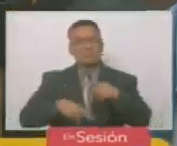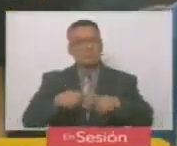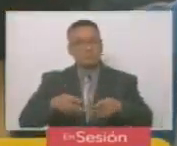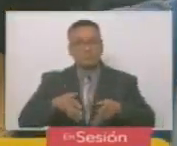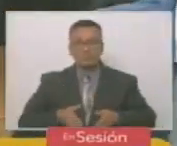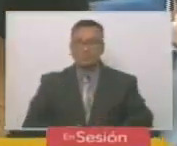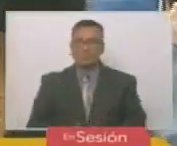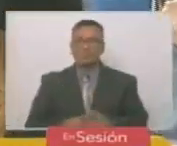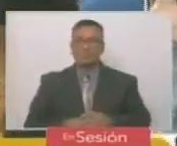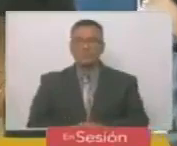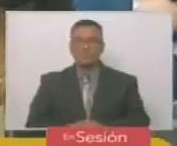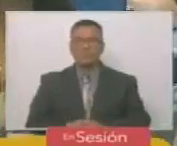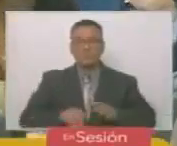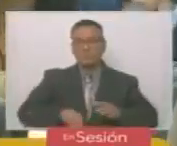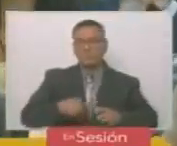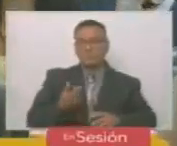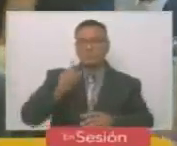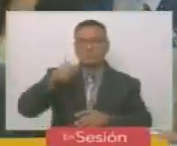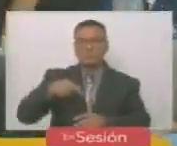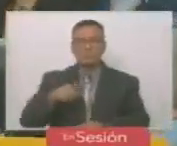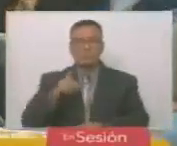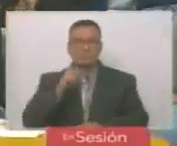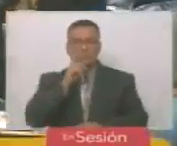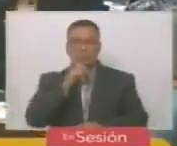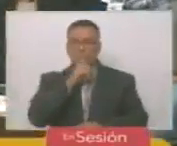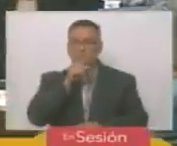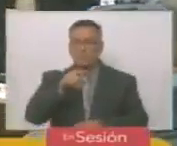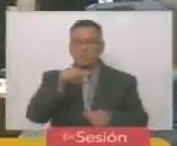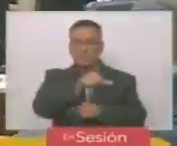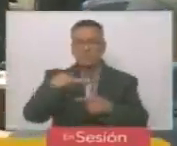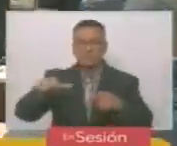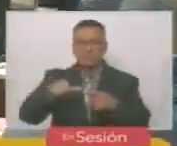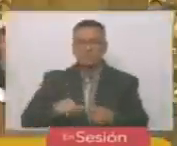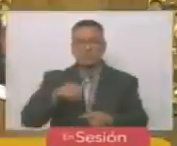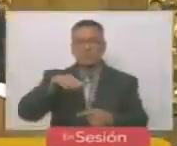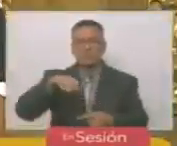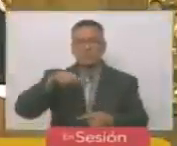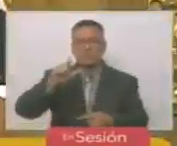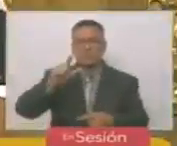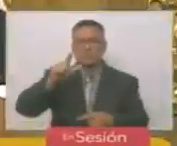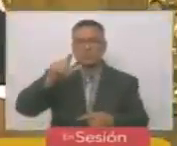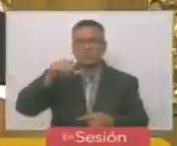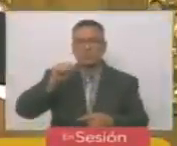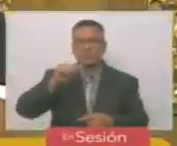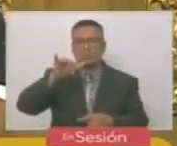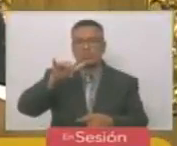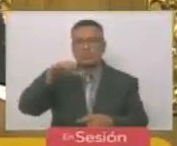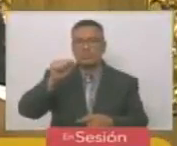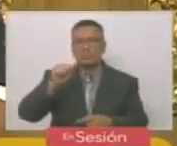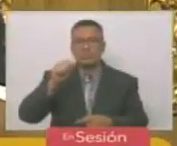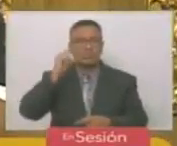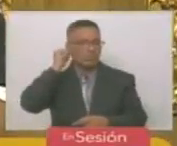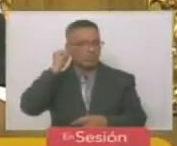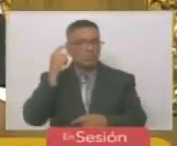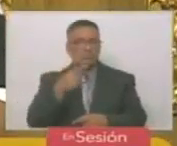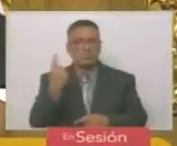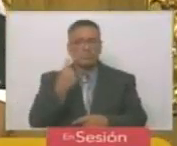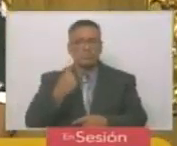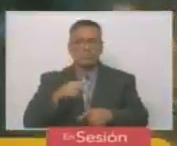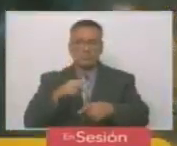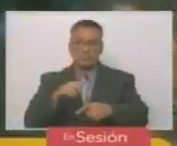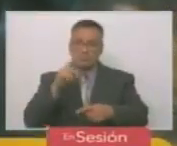de donde podemos también nombrar justo en esta semana a Argelia Laya. El antecedente de una mujer que no solo se casó